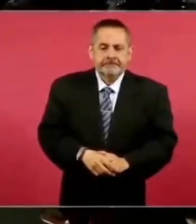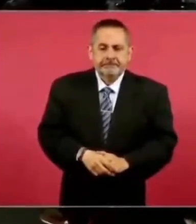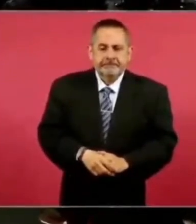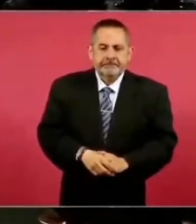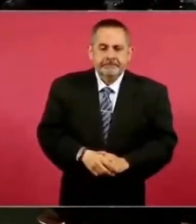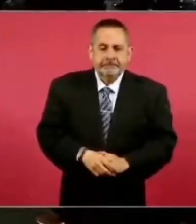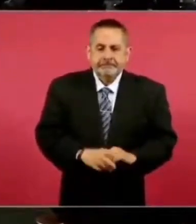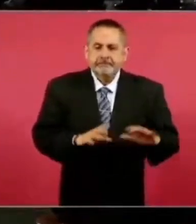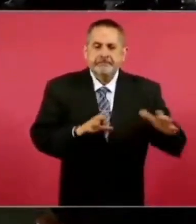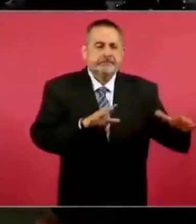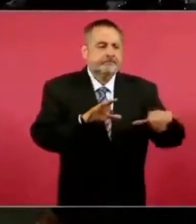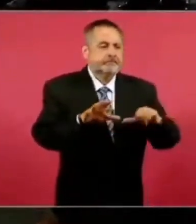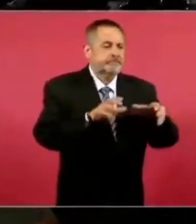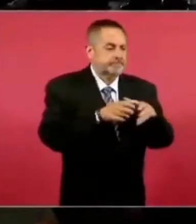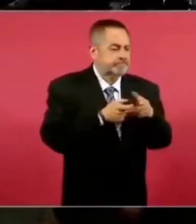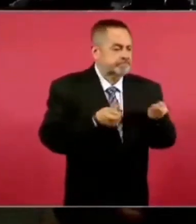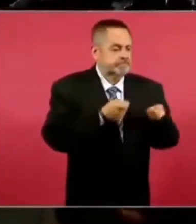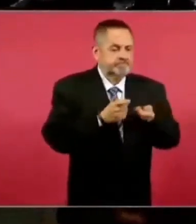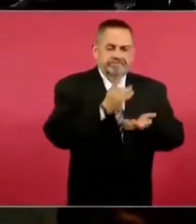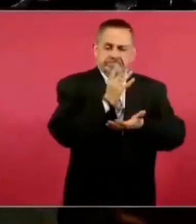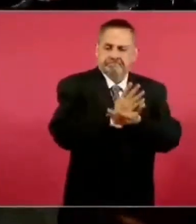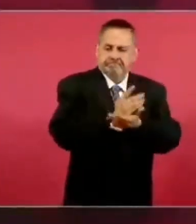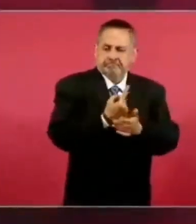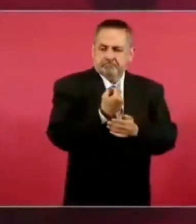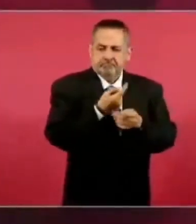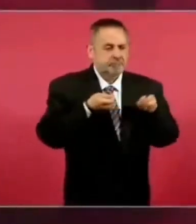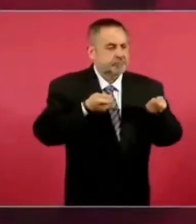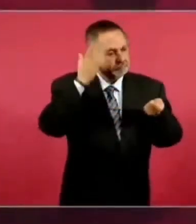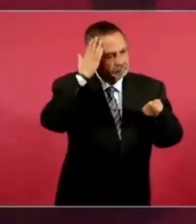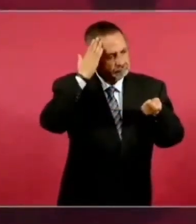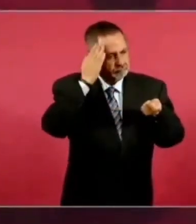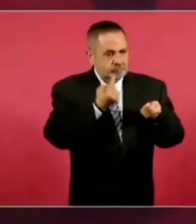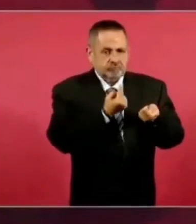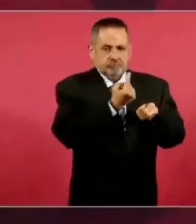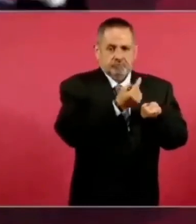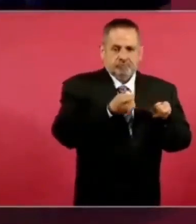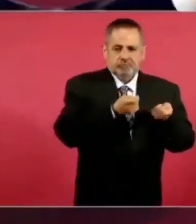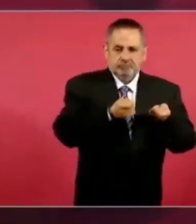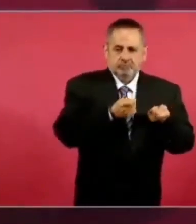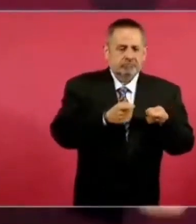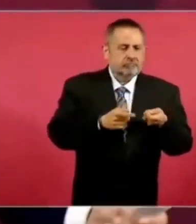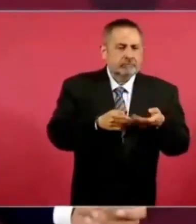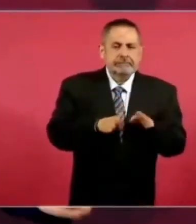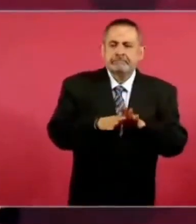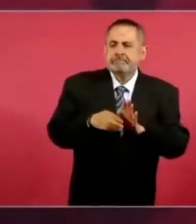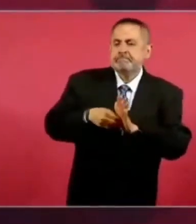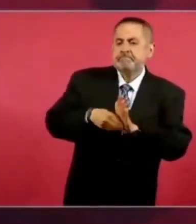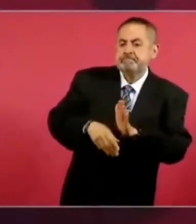se monopolice el manejo de la información, que no haya cercos informativos